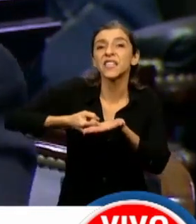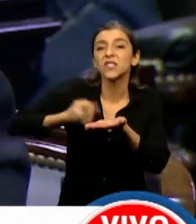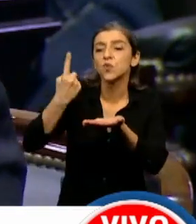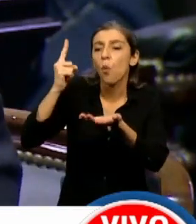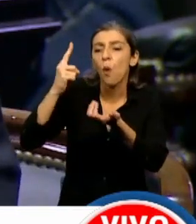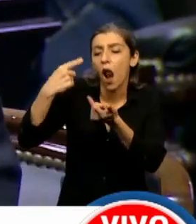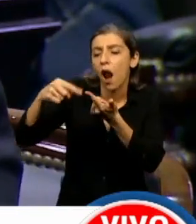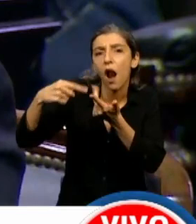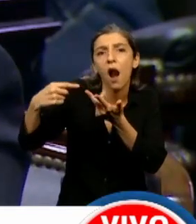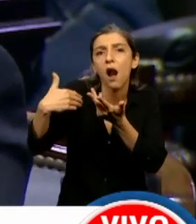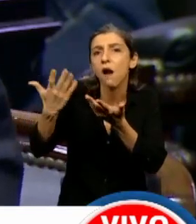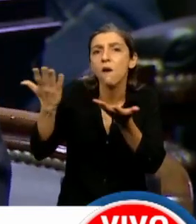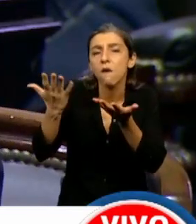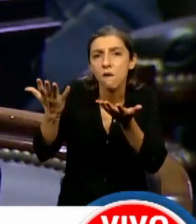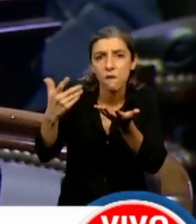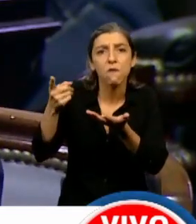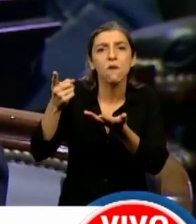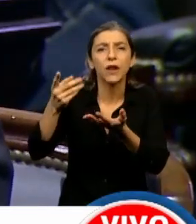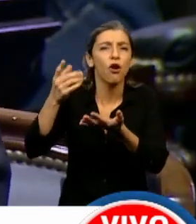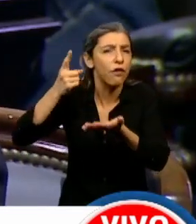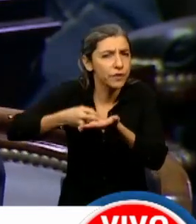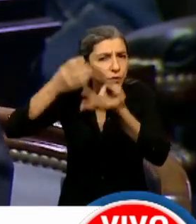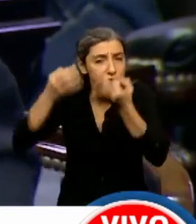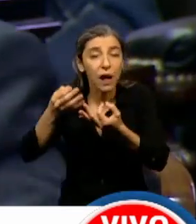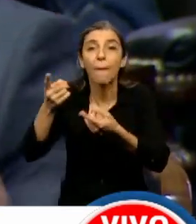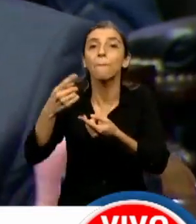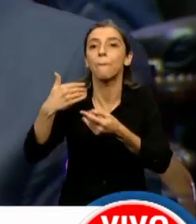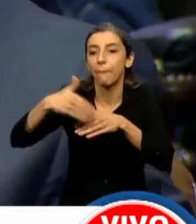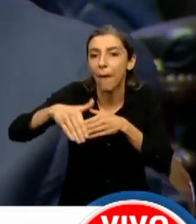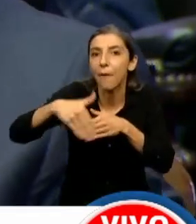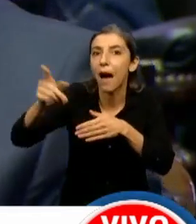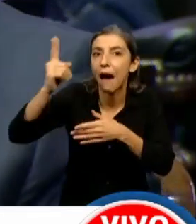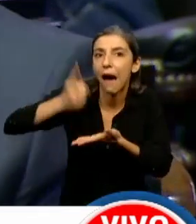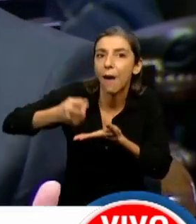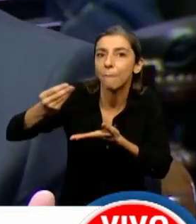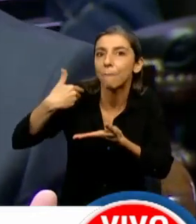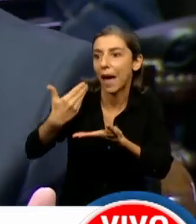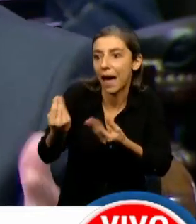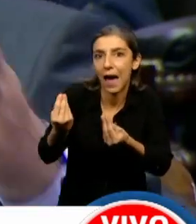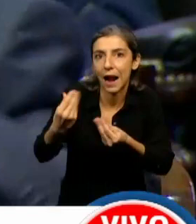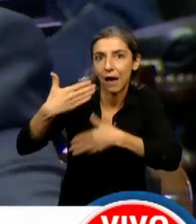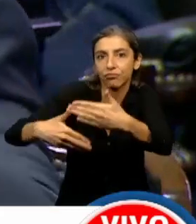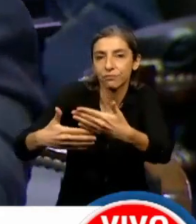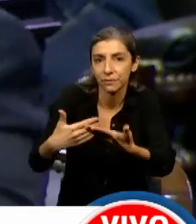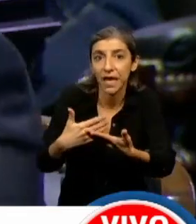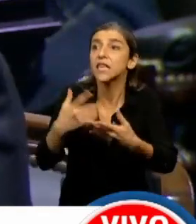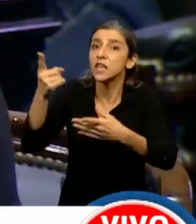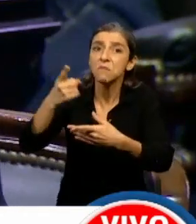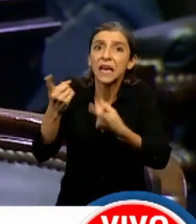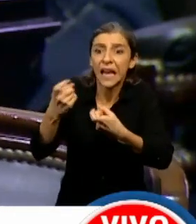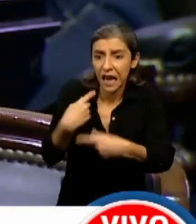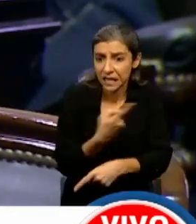profundas estructurales van a tomar y que se necesita de este congreso para acompañar en la